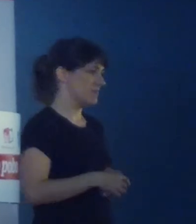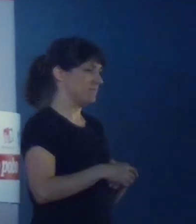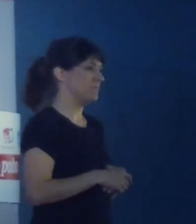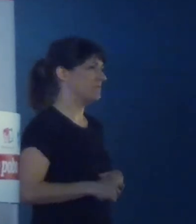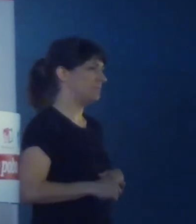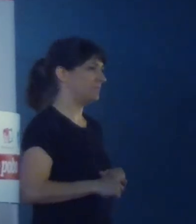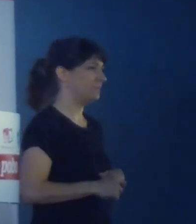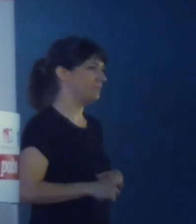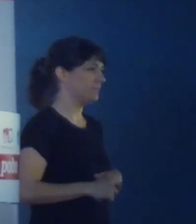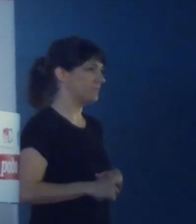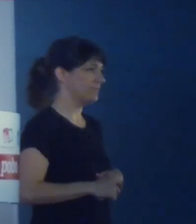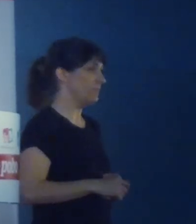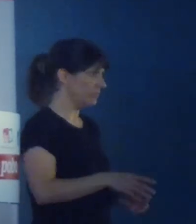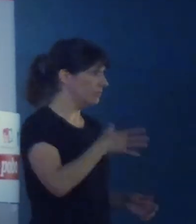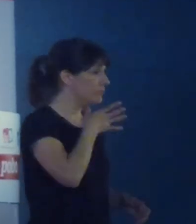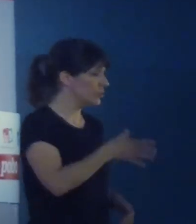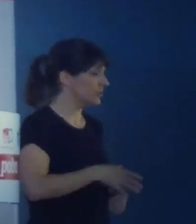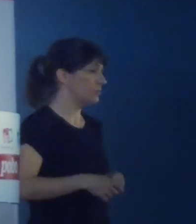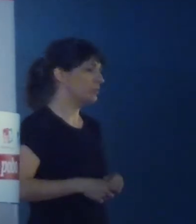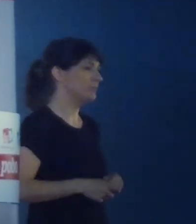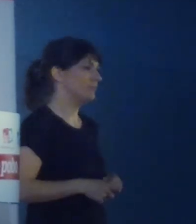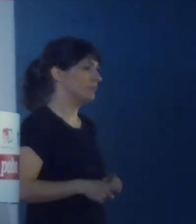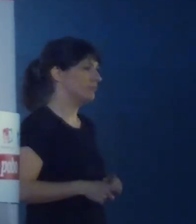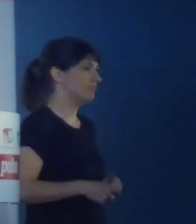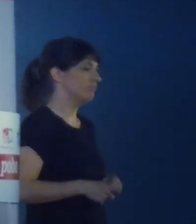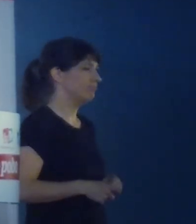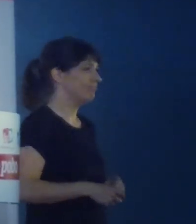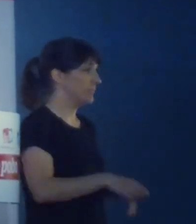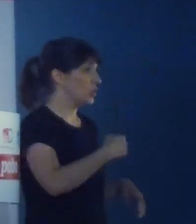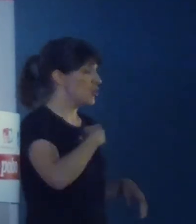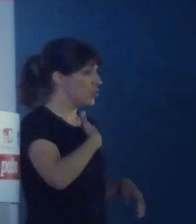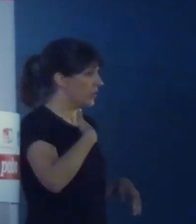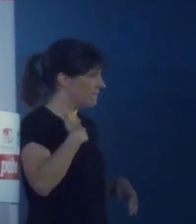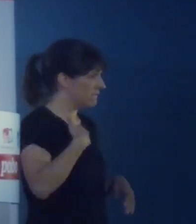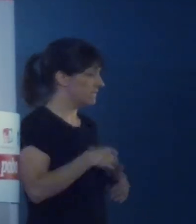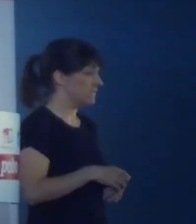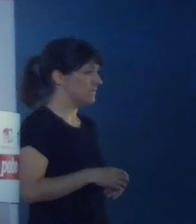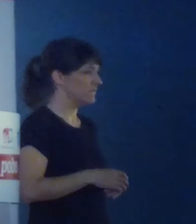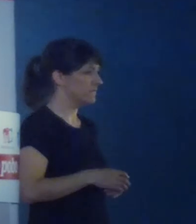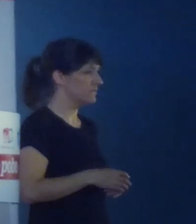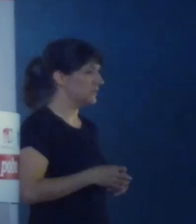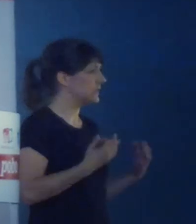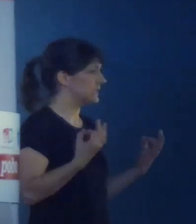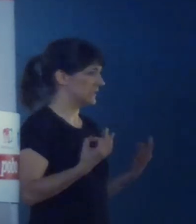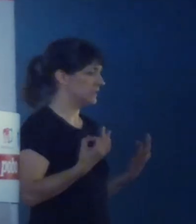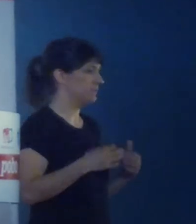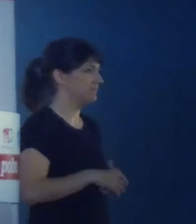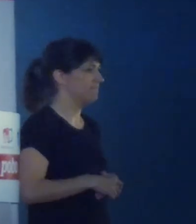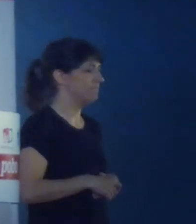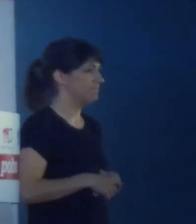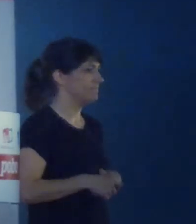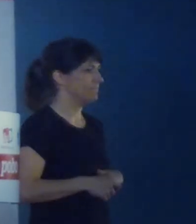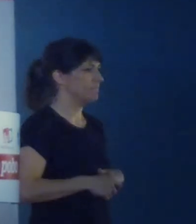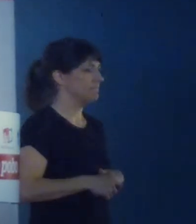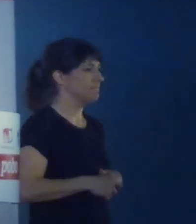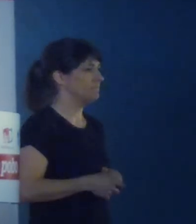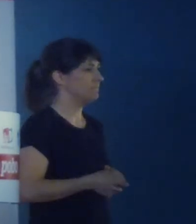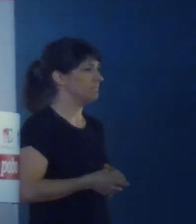Por iso, tamén, quero facer mención